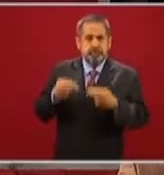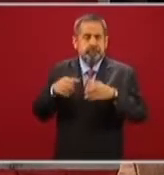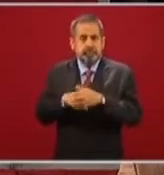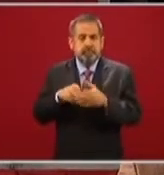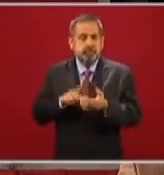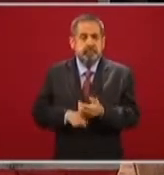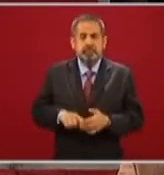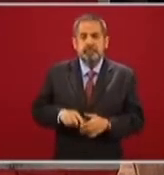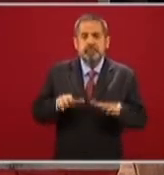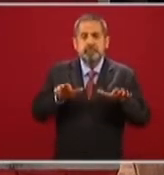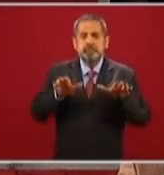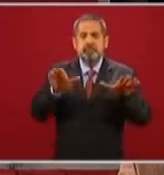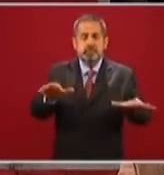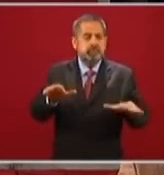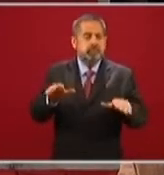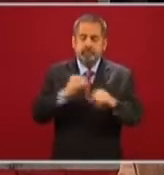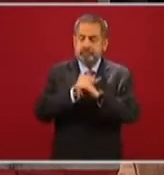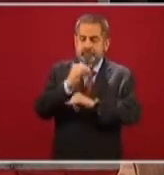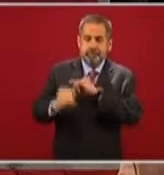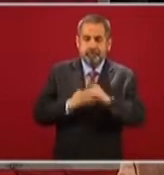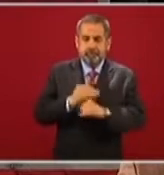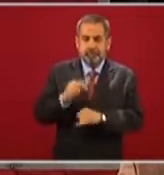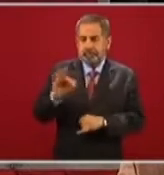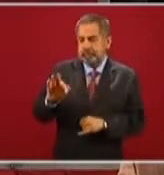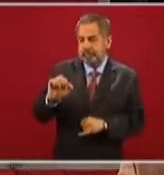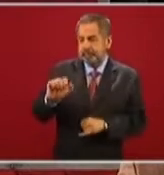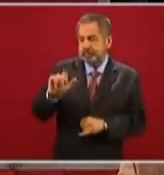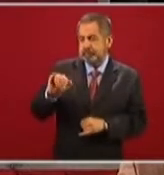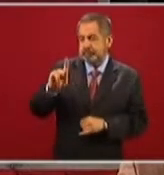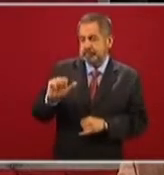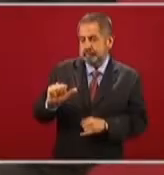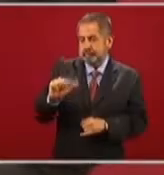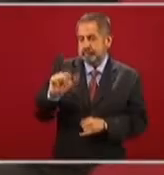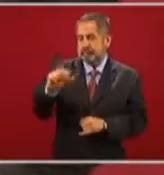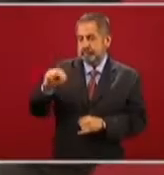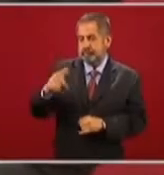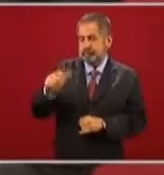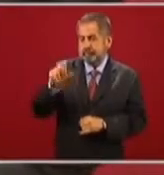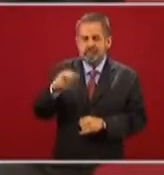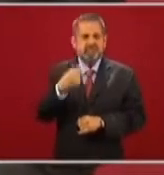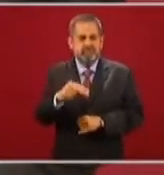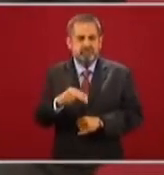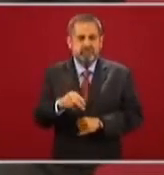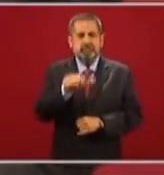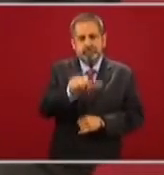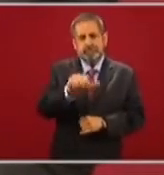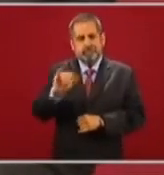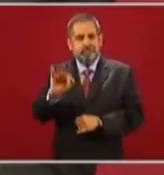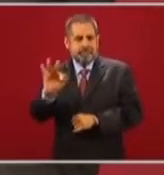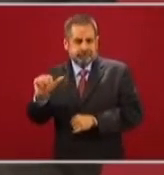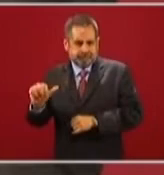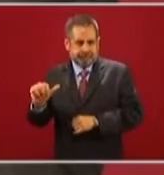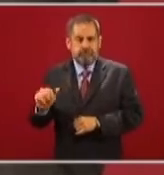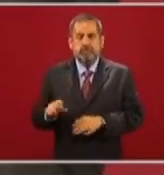Aeropuerto Internacional Felipe Ángeles en condiciones competitivas, ejemplares y